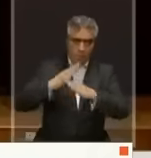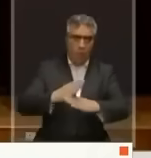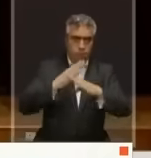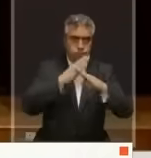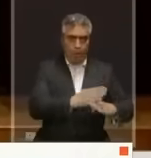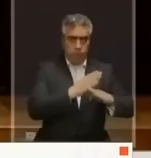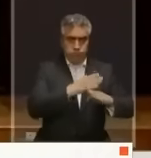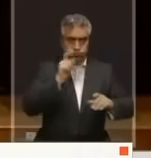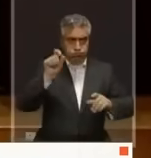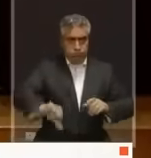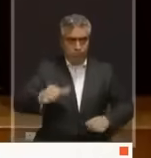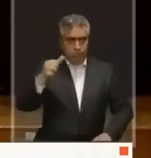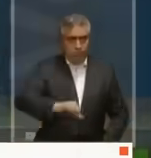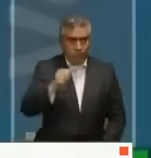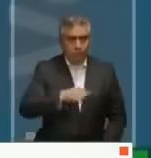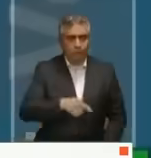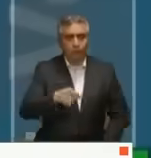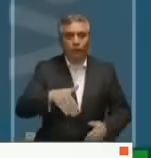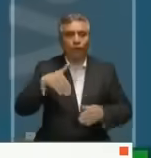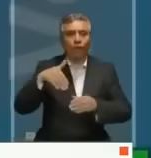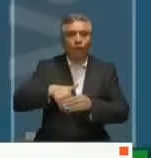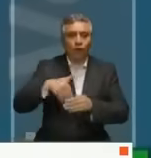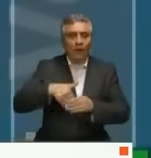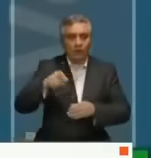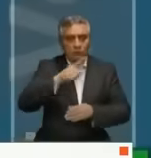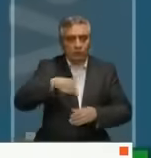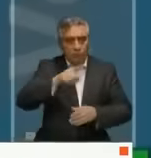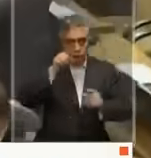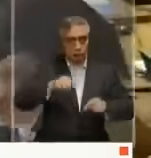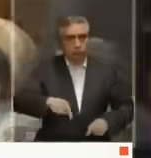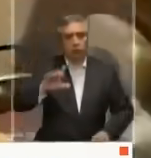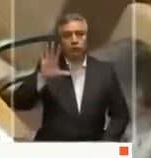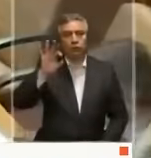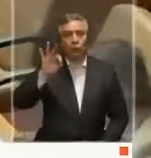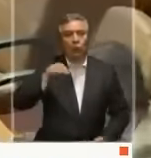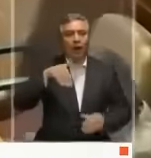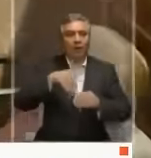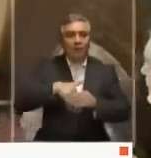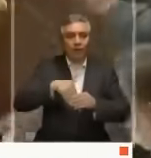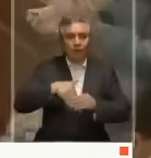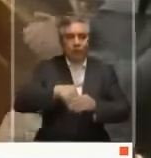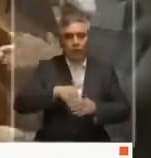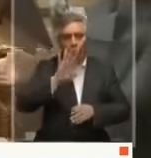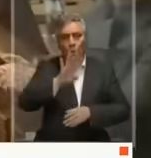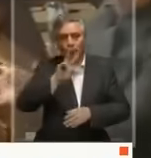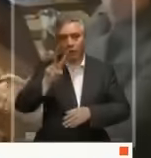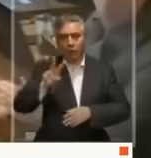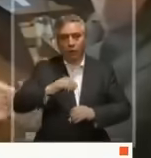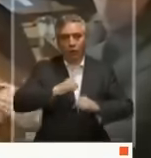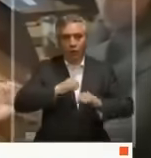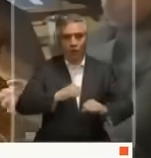votación. Por la afirmativa, 50 votos, 42 en contra.